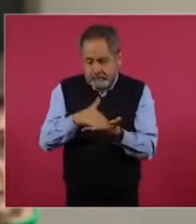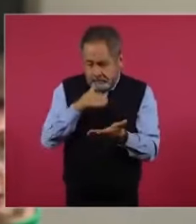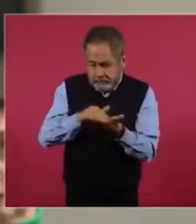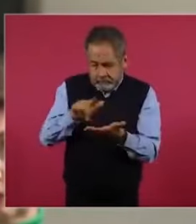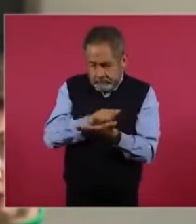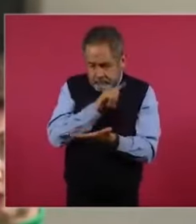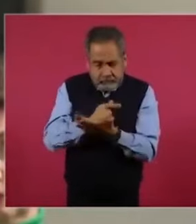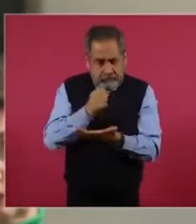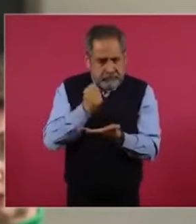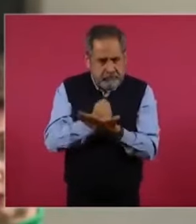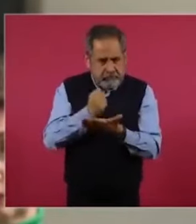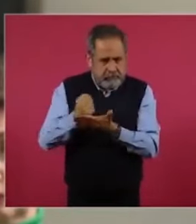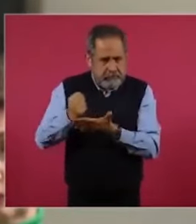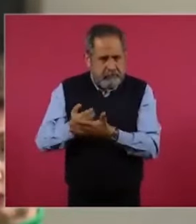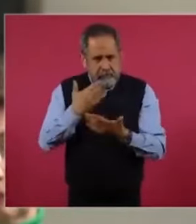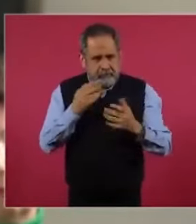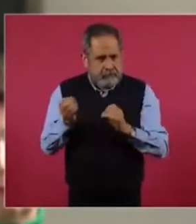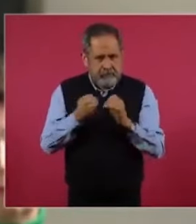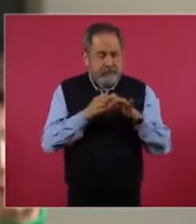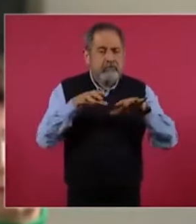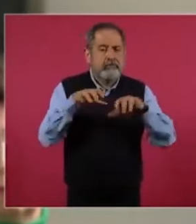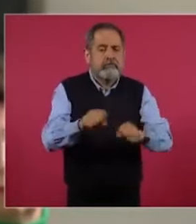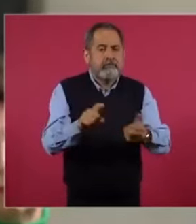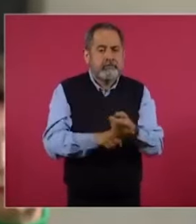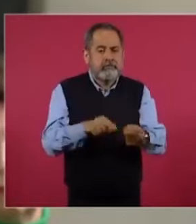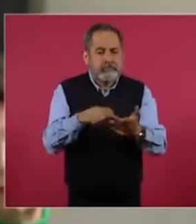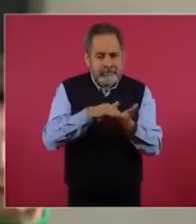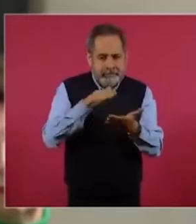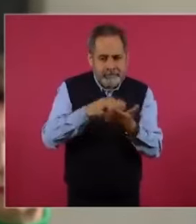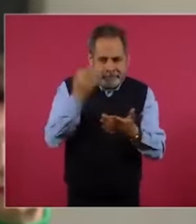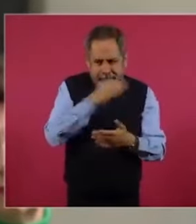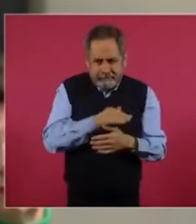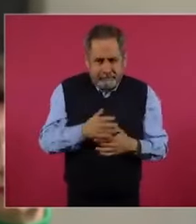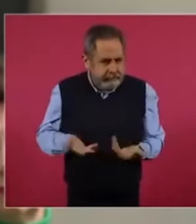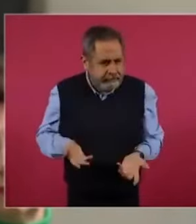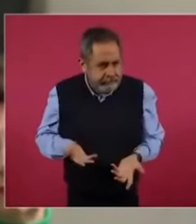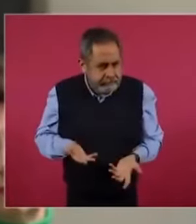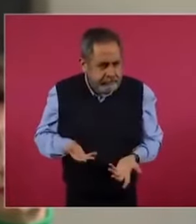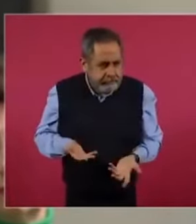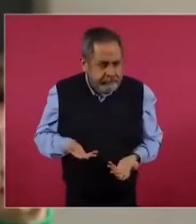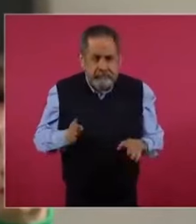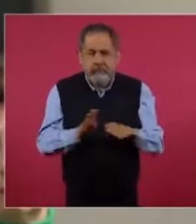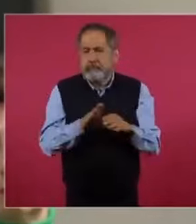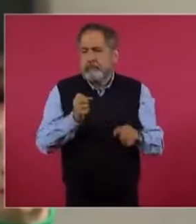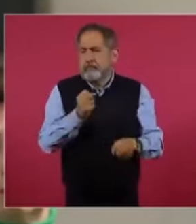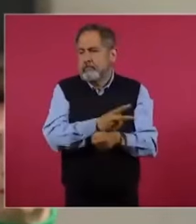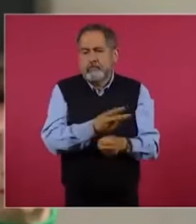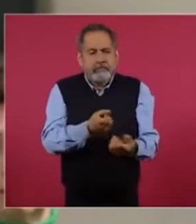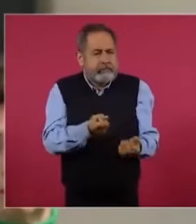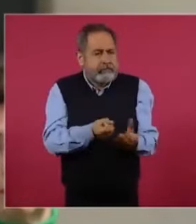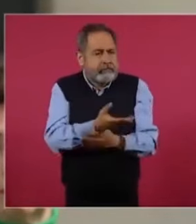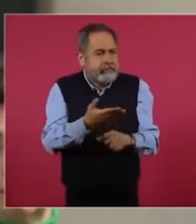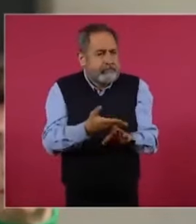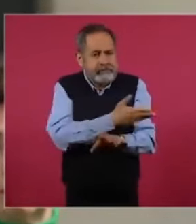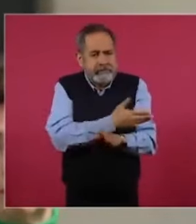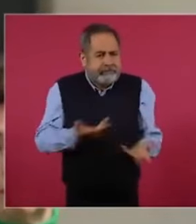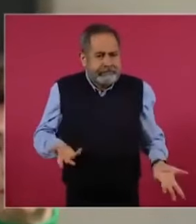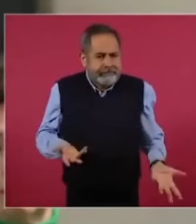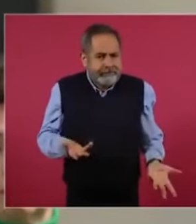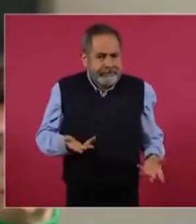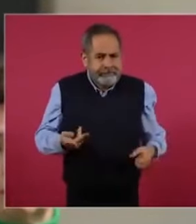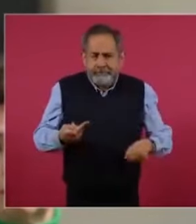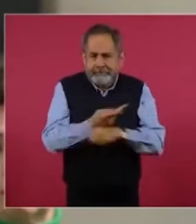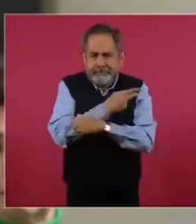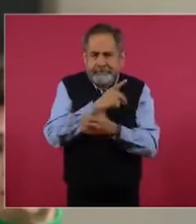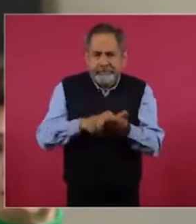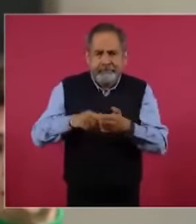transparente suscríbanse den me gusta compartan y Comenten este video para difundir el compromiso del presidente López Obrador con